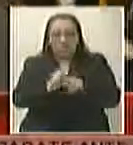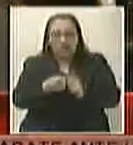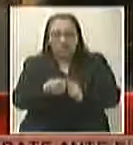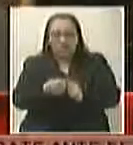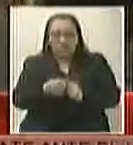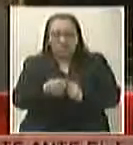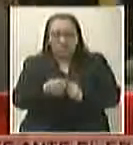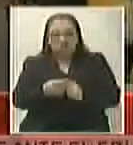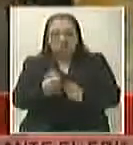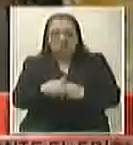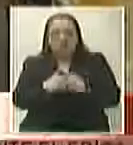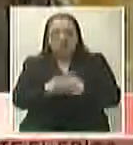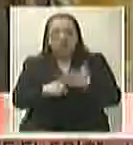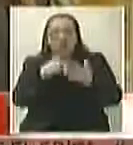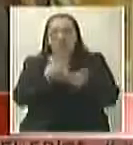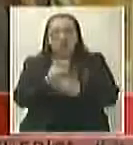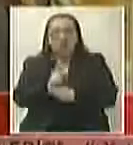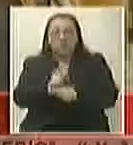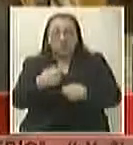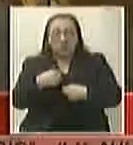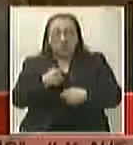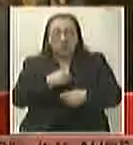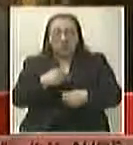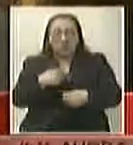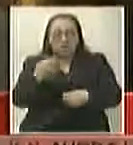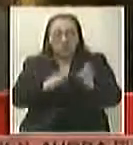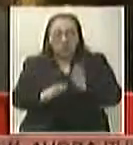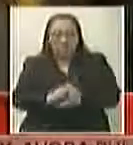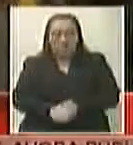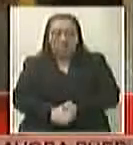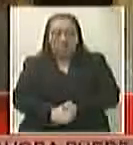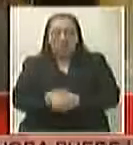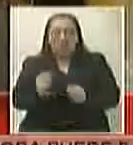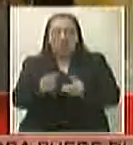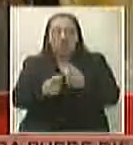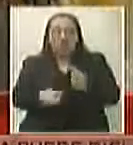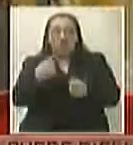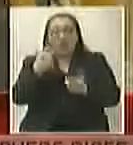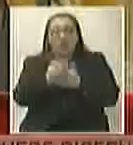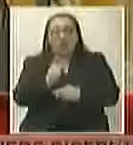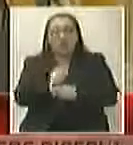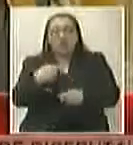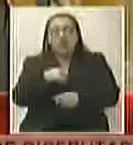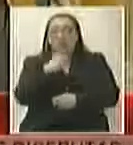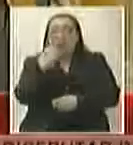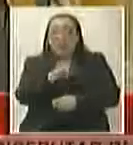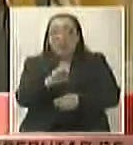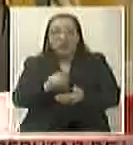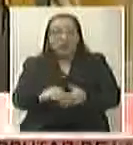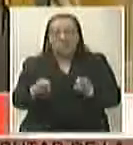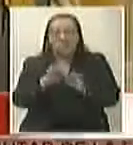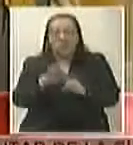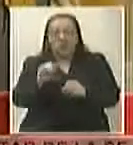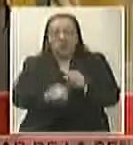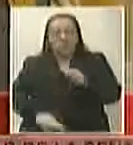cambio revolucionario para lo que es la educación. Y lo que nos debe importar a nosotros como congresistas es la educación de nuestros niños. Creo que eso es lo más